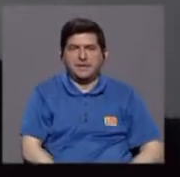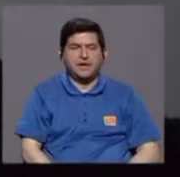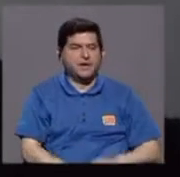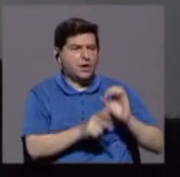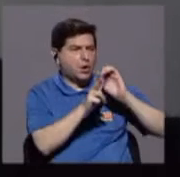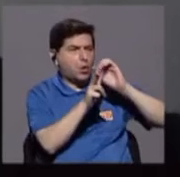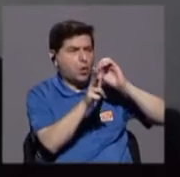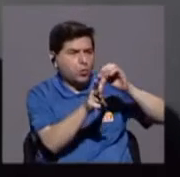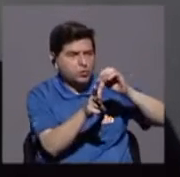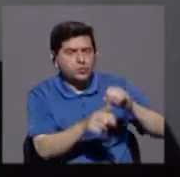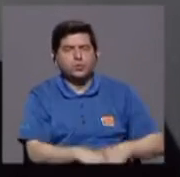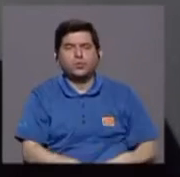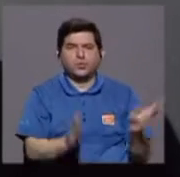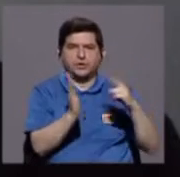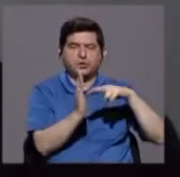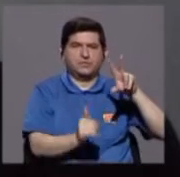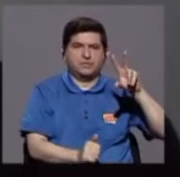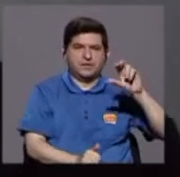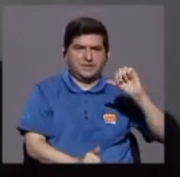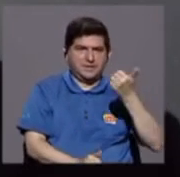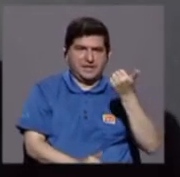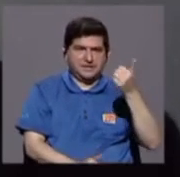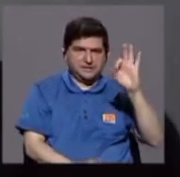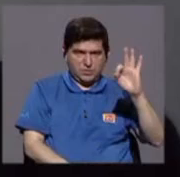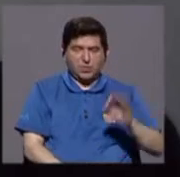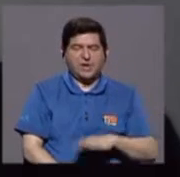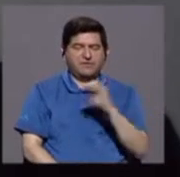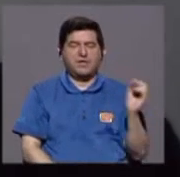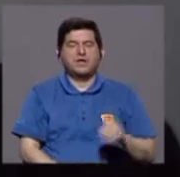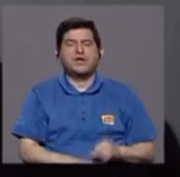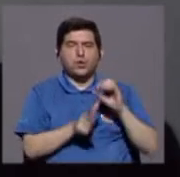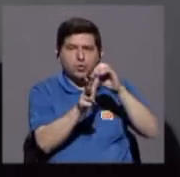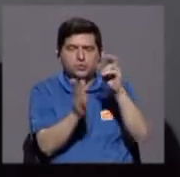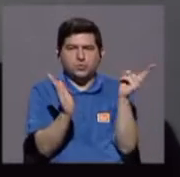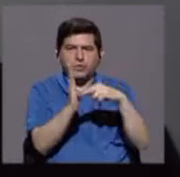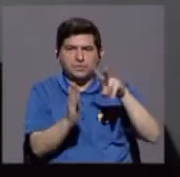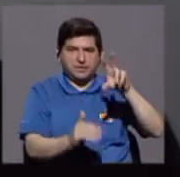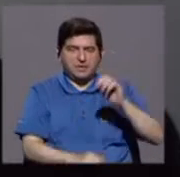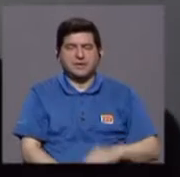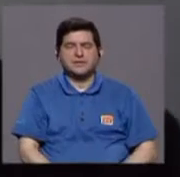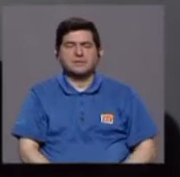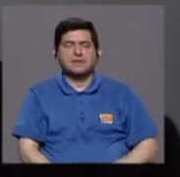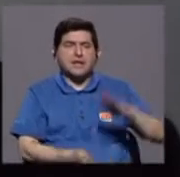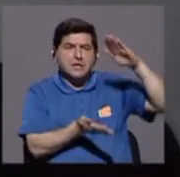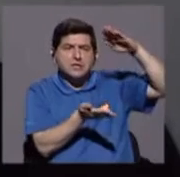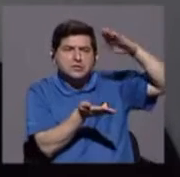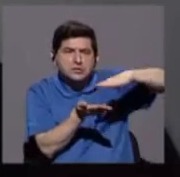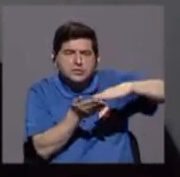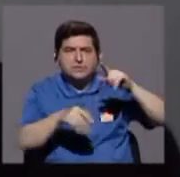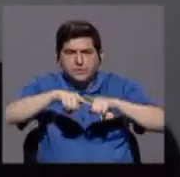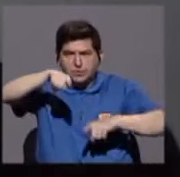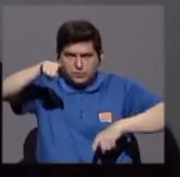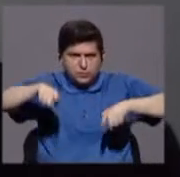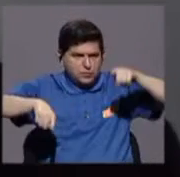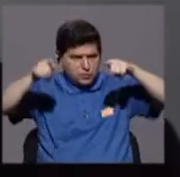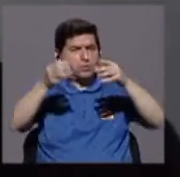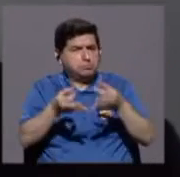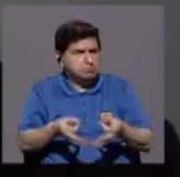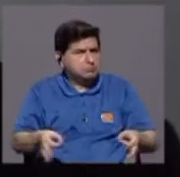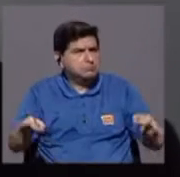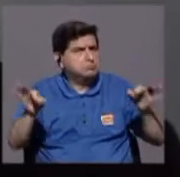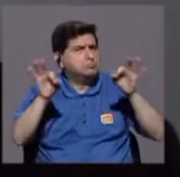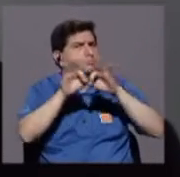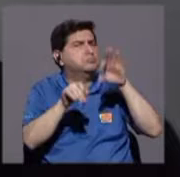octubre 19 y octubre 20 hubo un pequeño descenso estadísticamente relevante